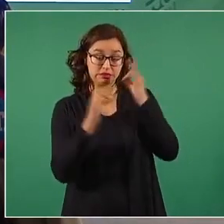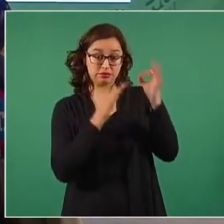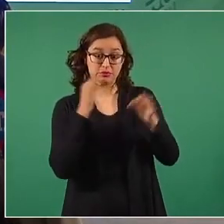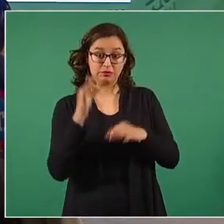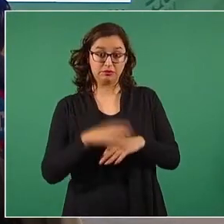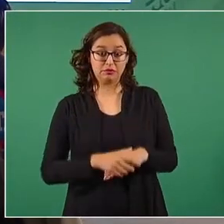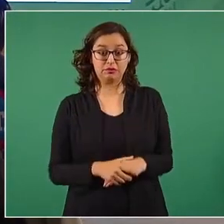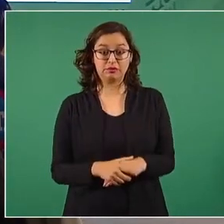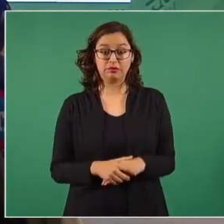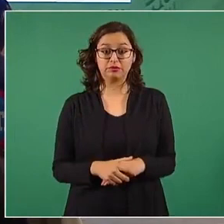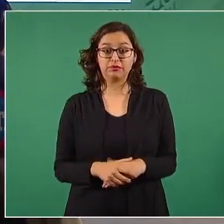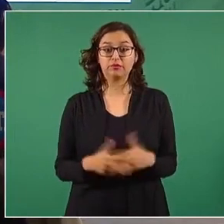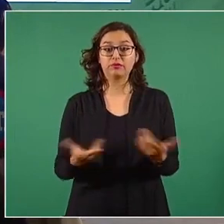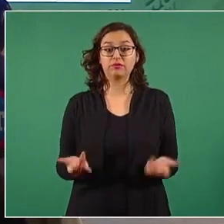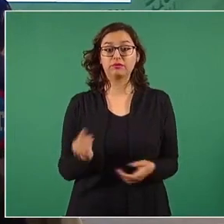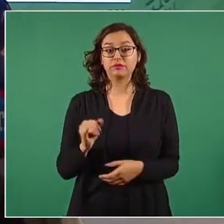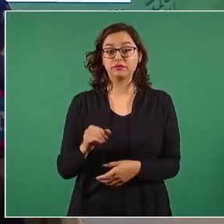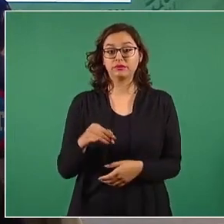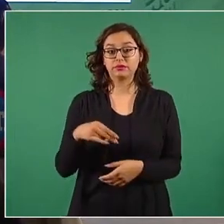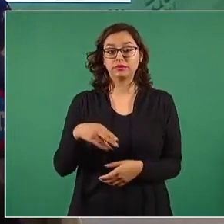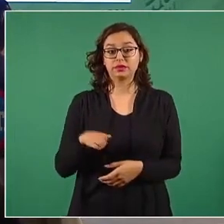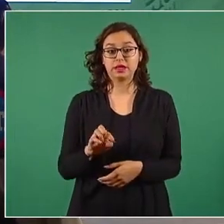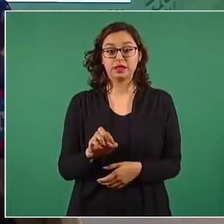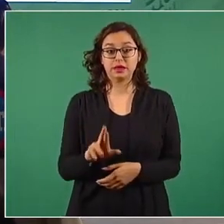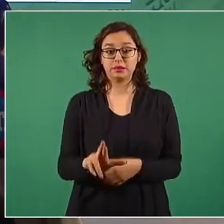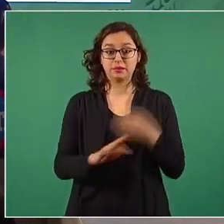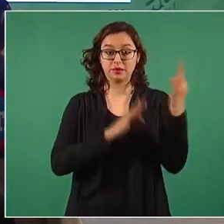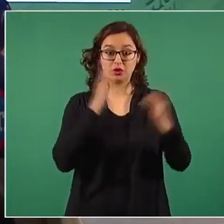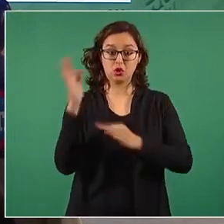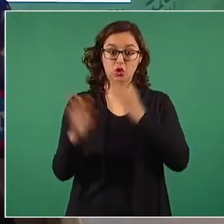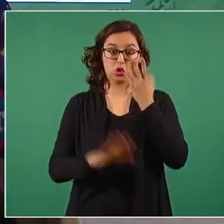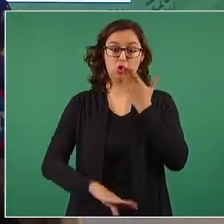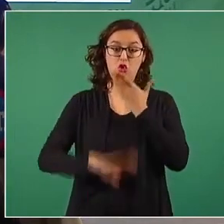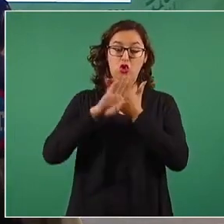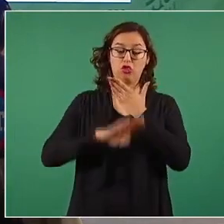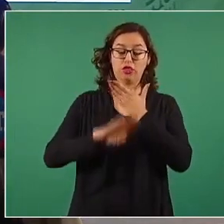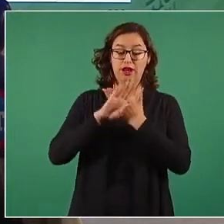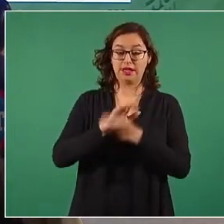Ah, bueno. Imer, eso. Noticias, 6-1.